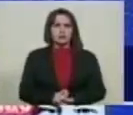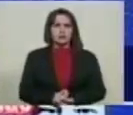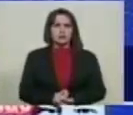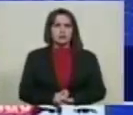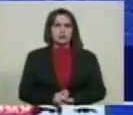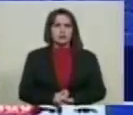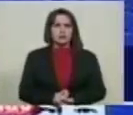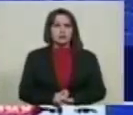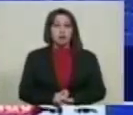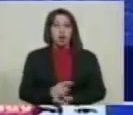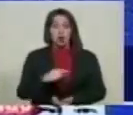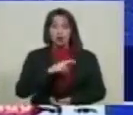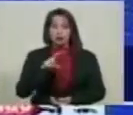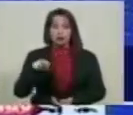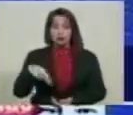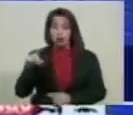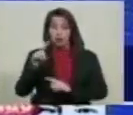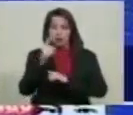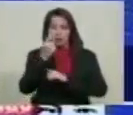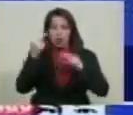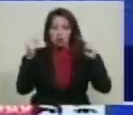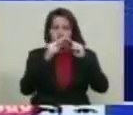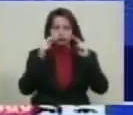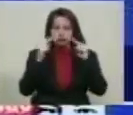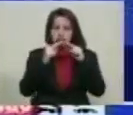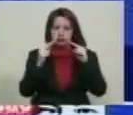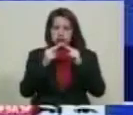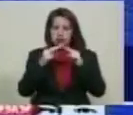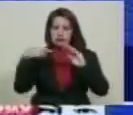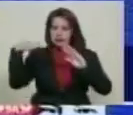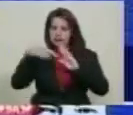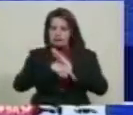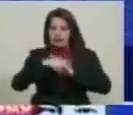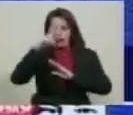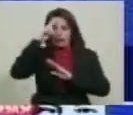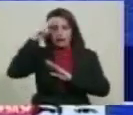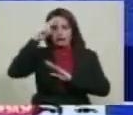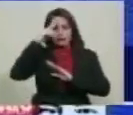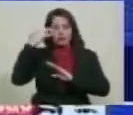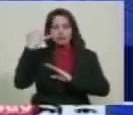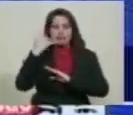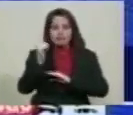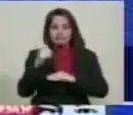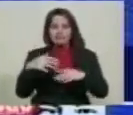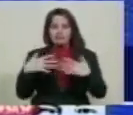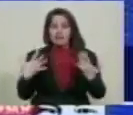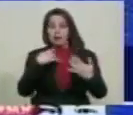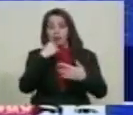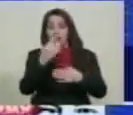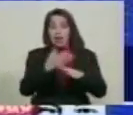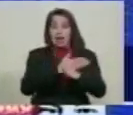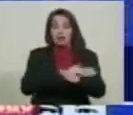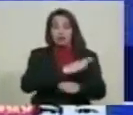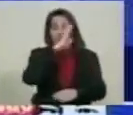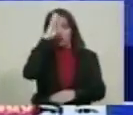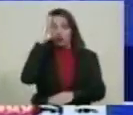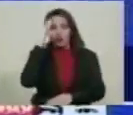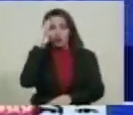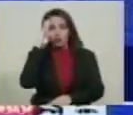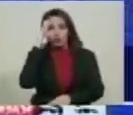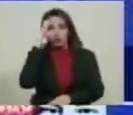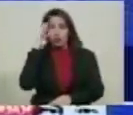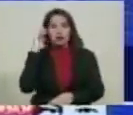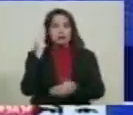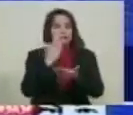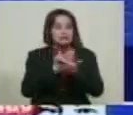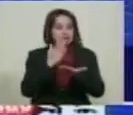que somos los primeros en conocer y reconocer, como dijera ahora Diosdado, y siempre debe